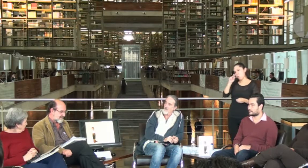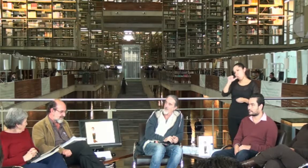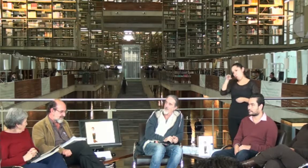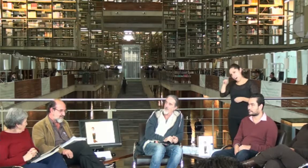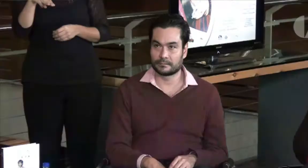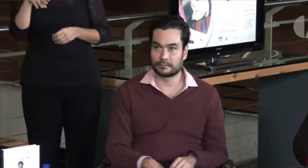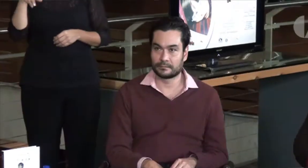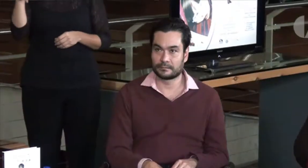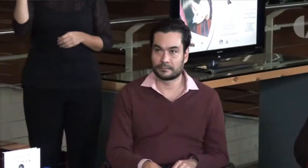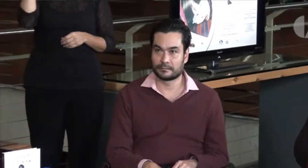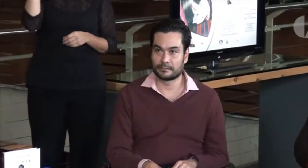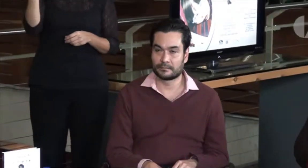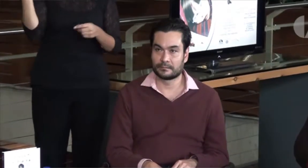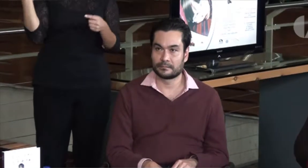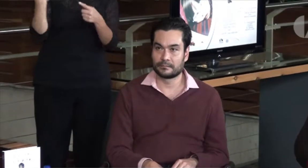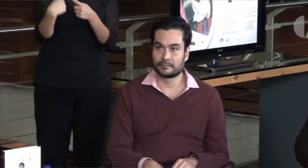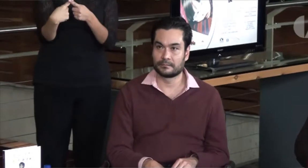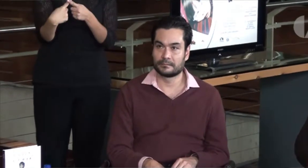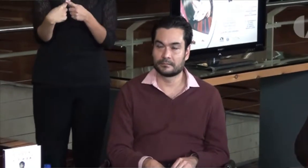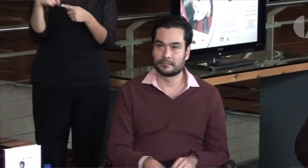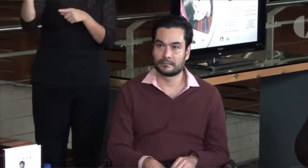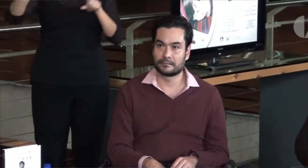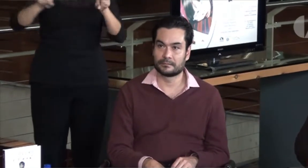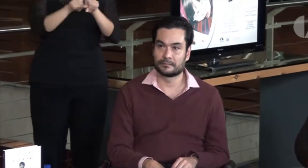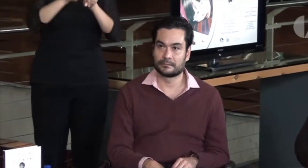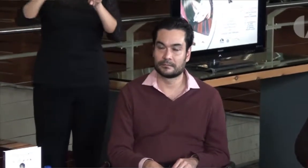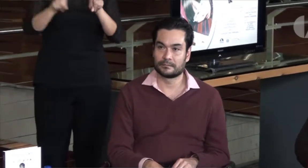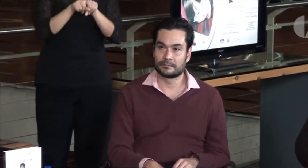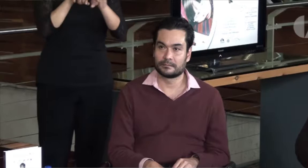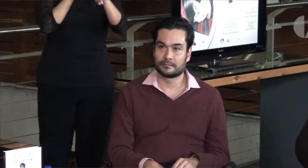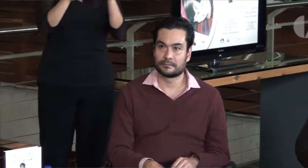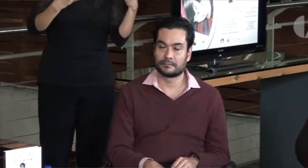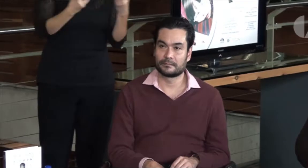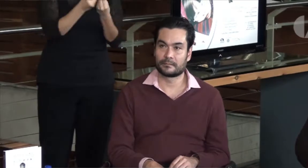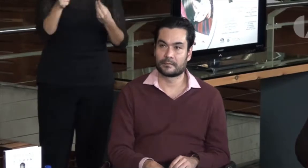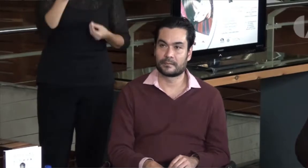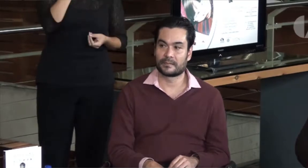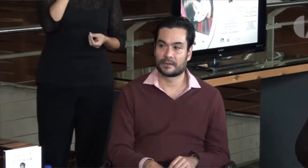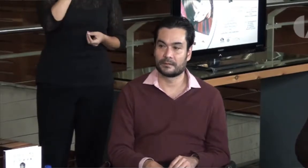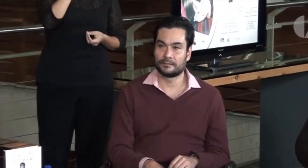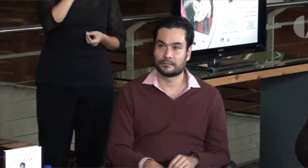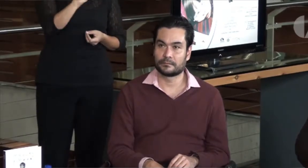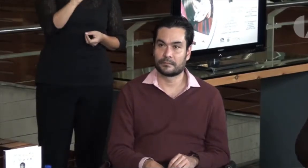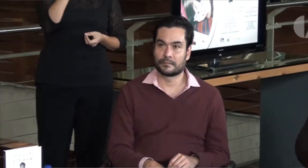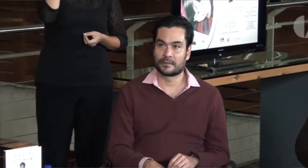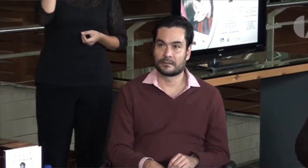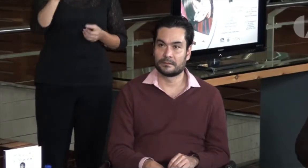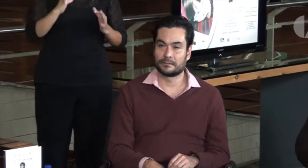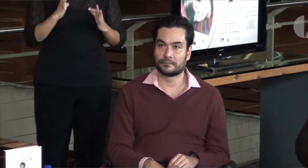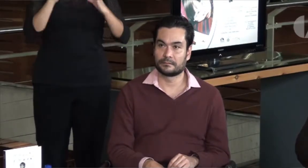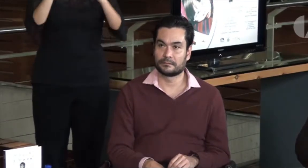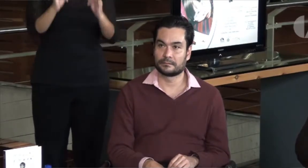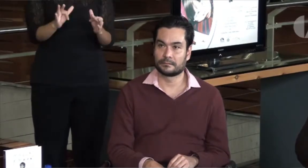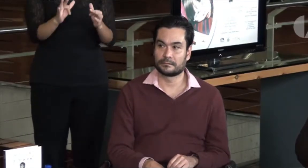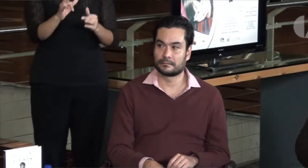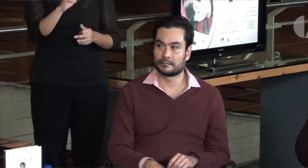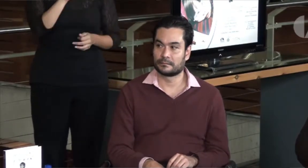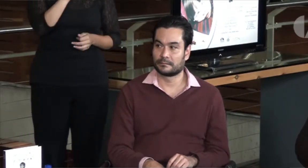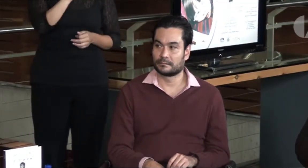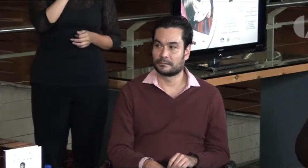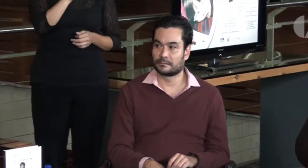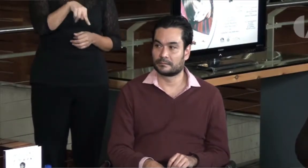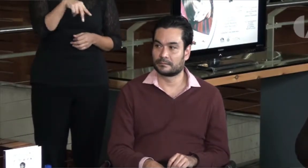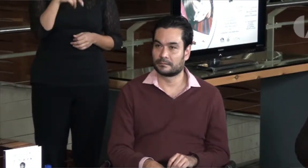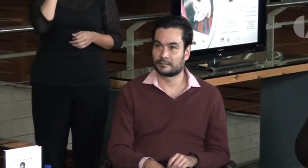para acá ha estado trabajando junto con busti en la forja en la creación de la fundación wind down de la cual también esperamos noticias